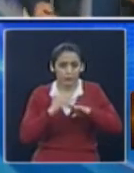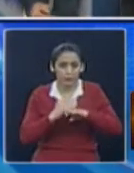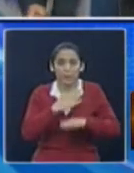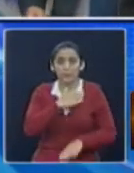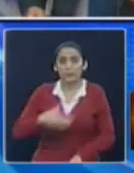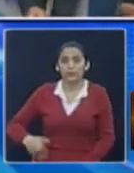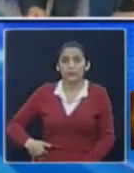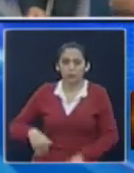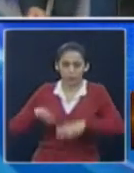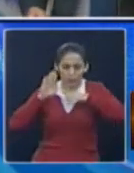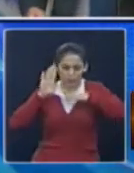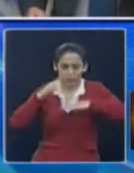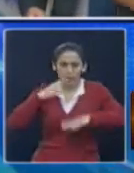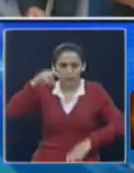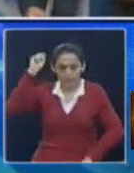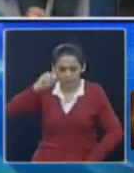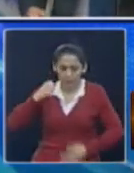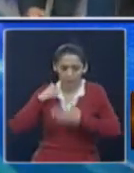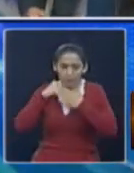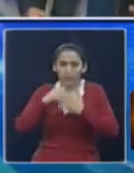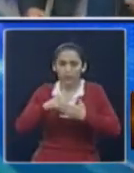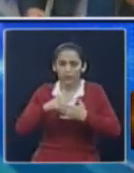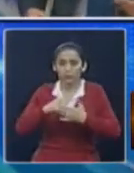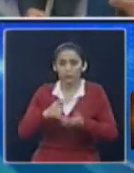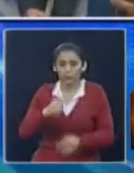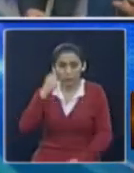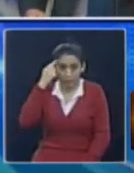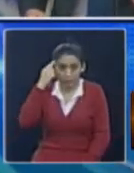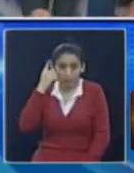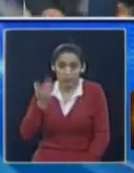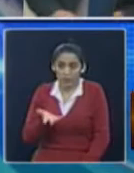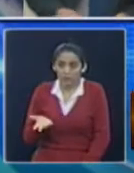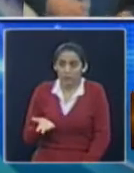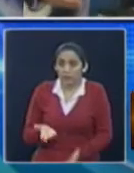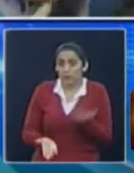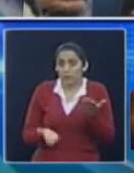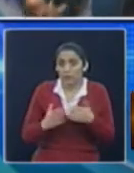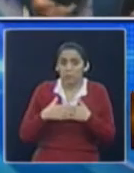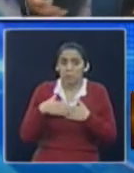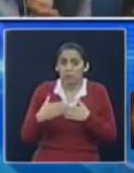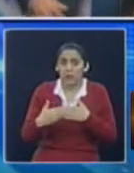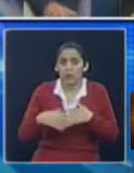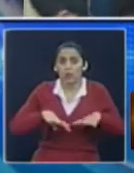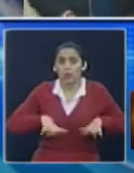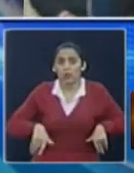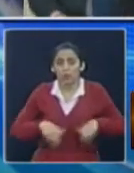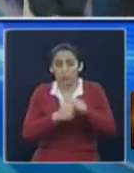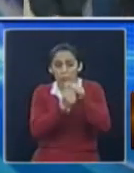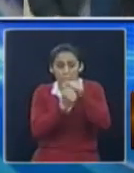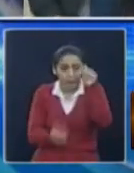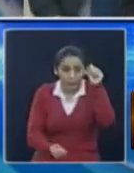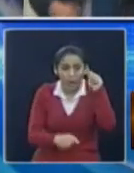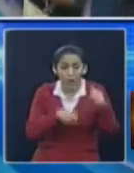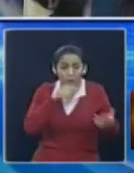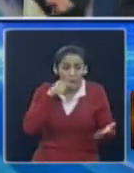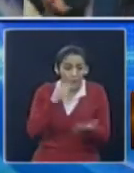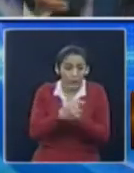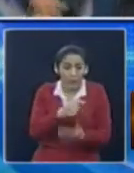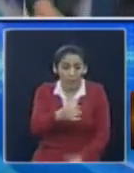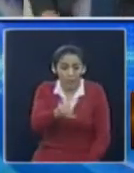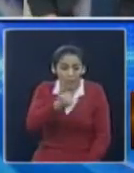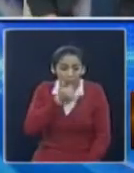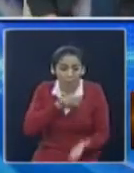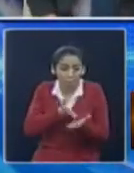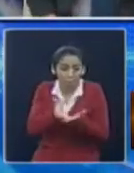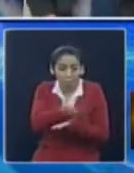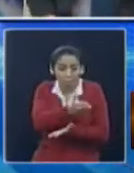suficiente decisión para avanzar, para llegar de verdad a descubrir todos estos hechos ilícitos que se supone se han